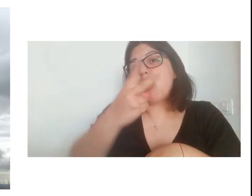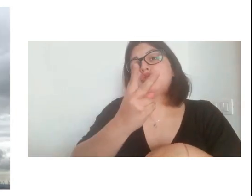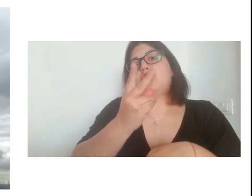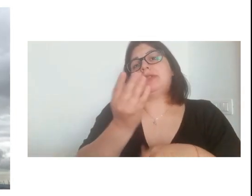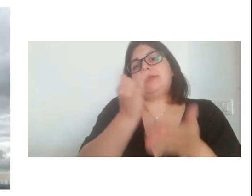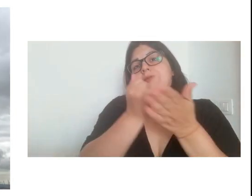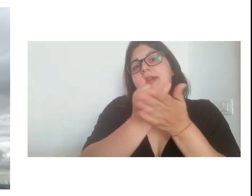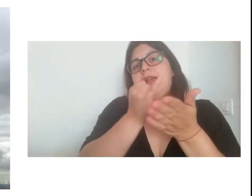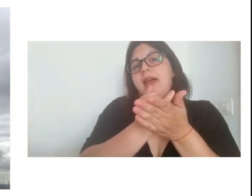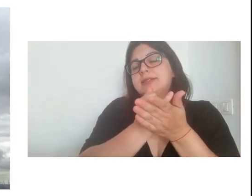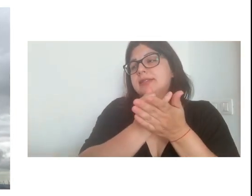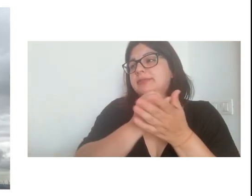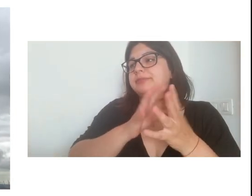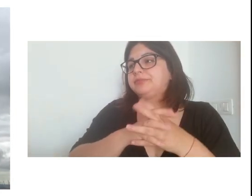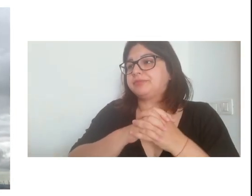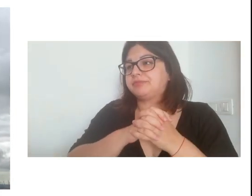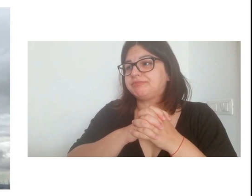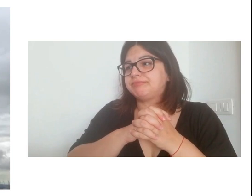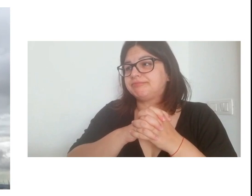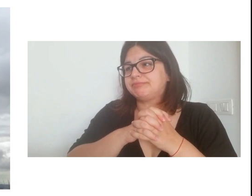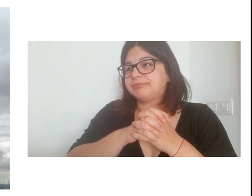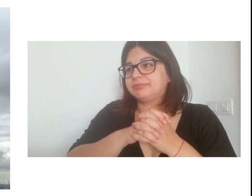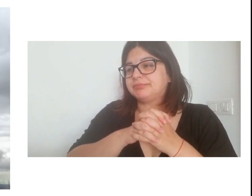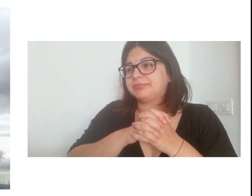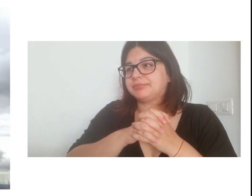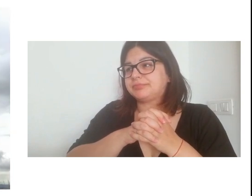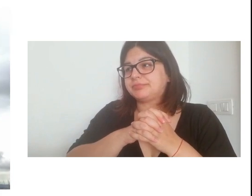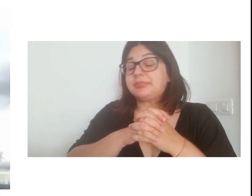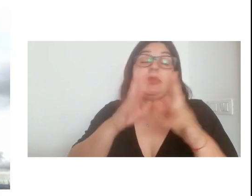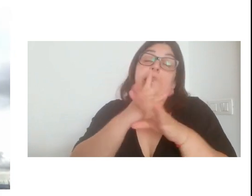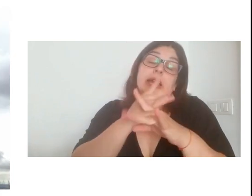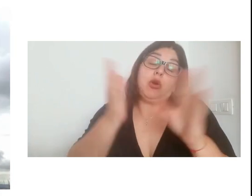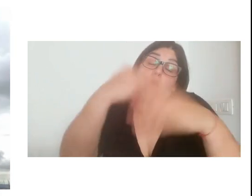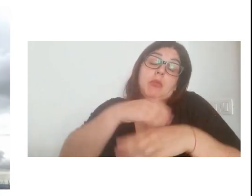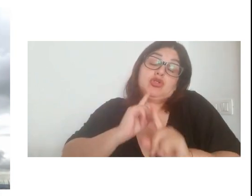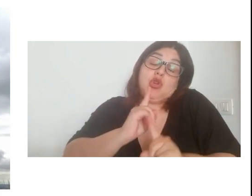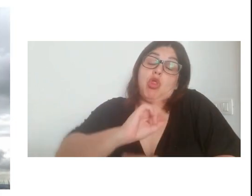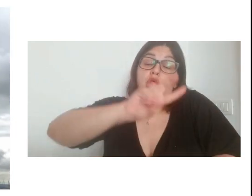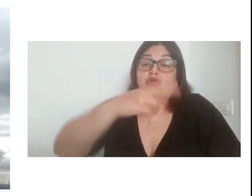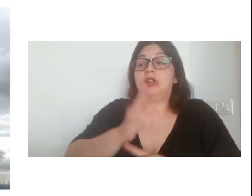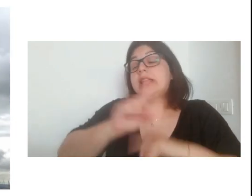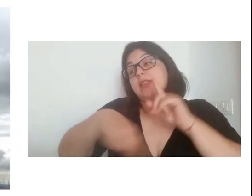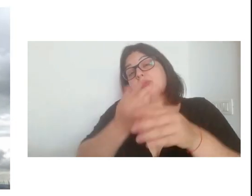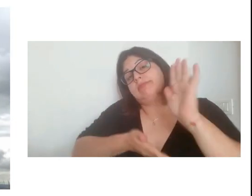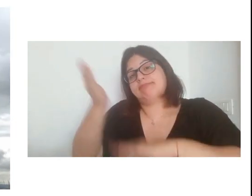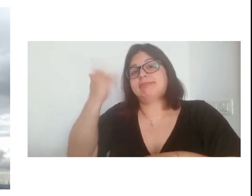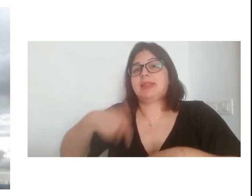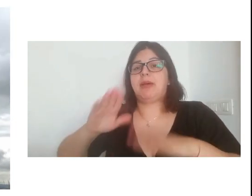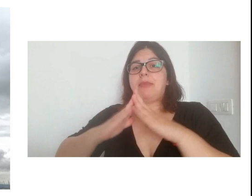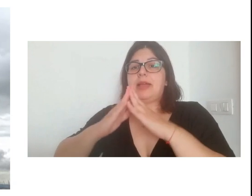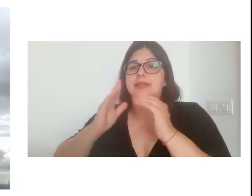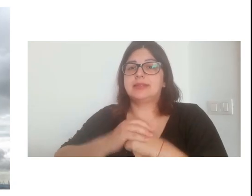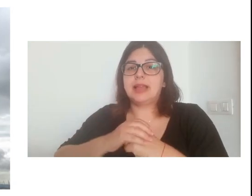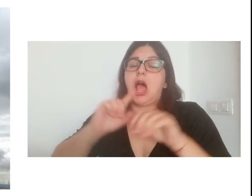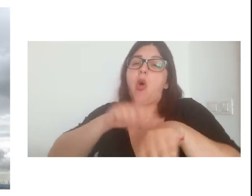e as... Que nas dúas horas máis non tes recreo. Porque non tes recreo porque dúas son dúas. E despois xa vais para as